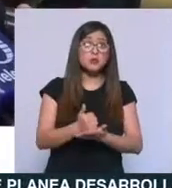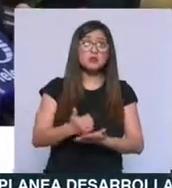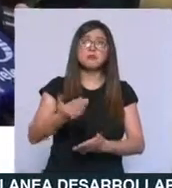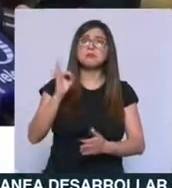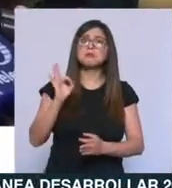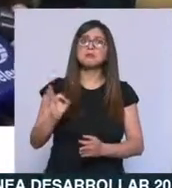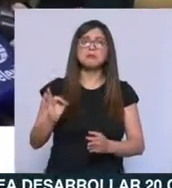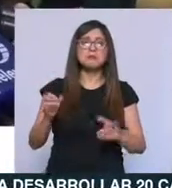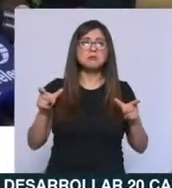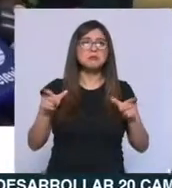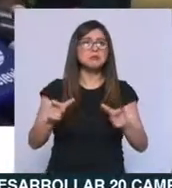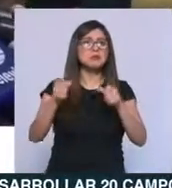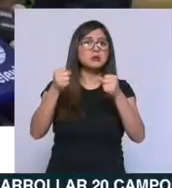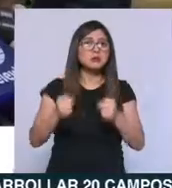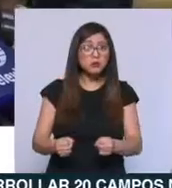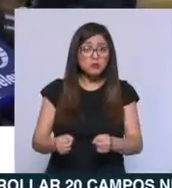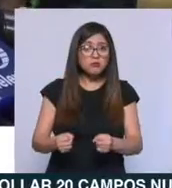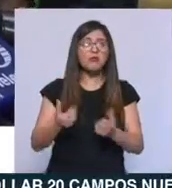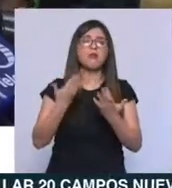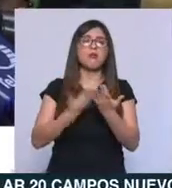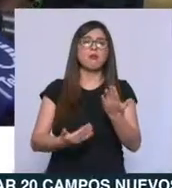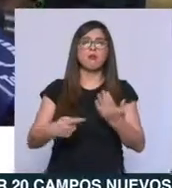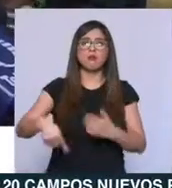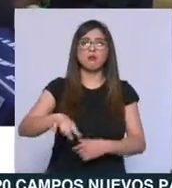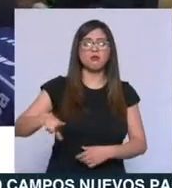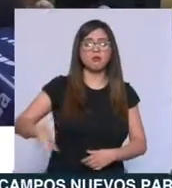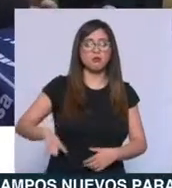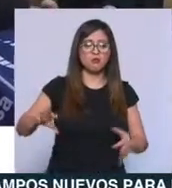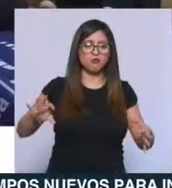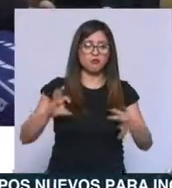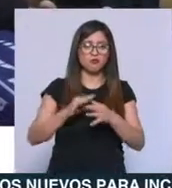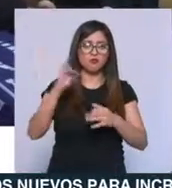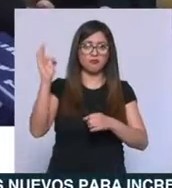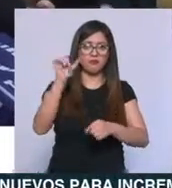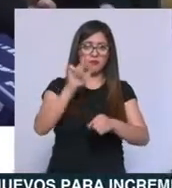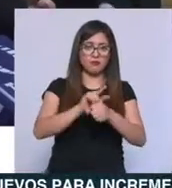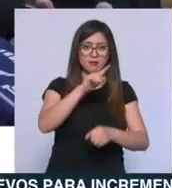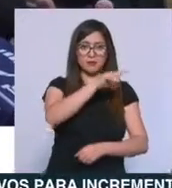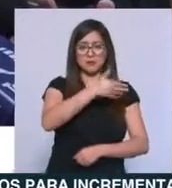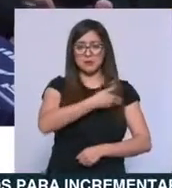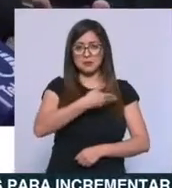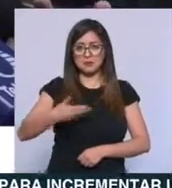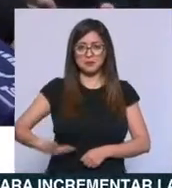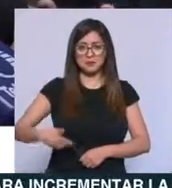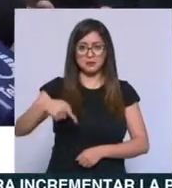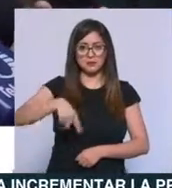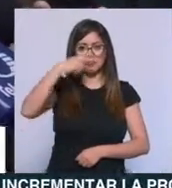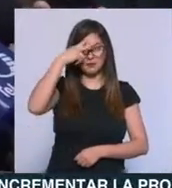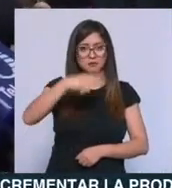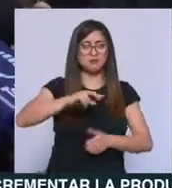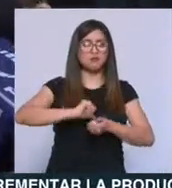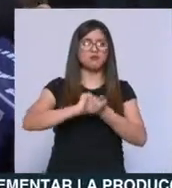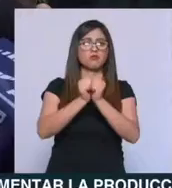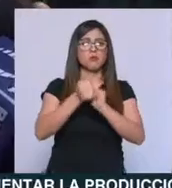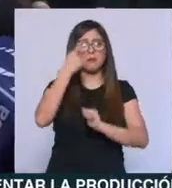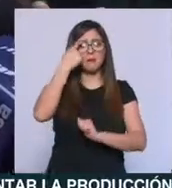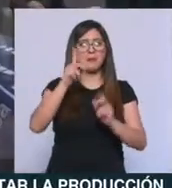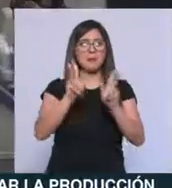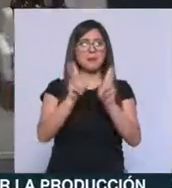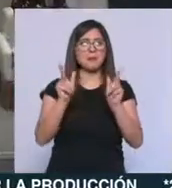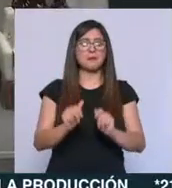seguros del país. Ahora, con el apoyo también del gobierno federal, del presidente de la República, vamos a recuperar la paz y la